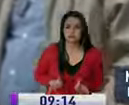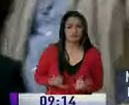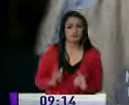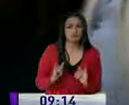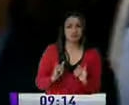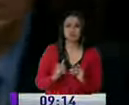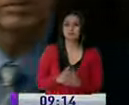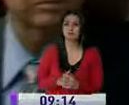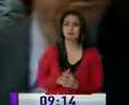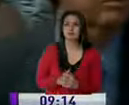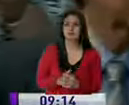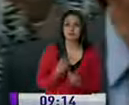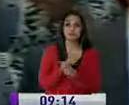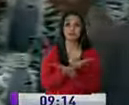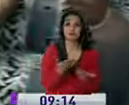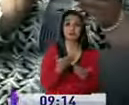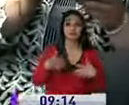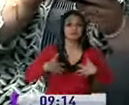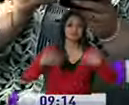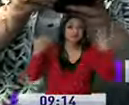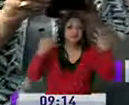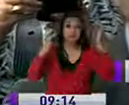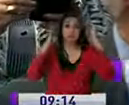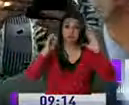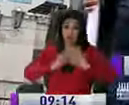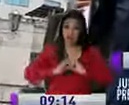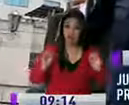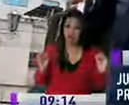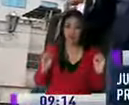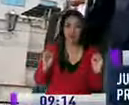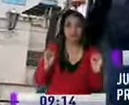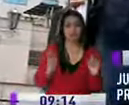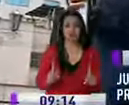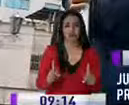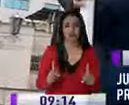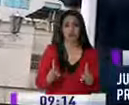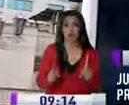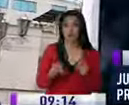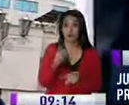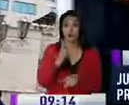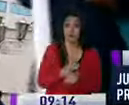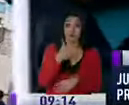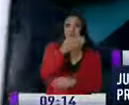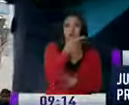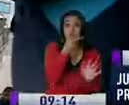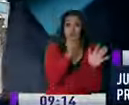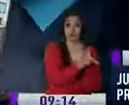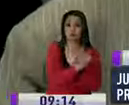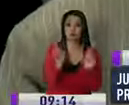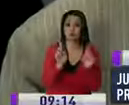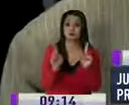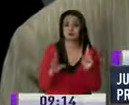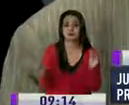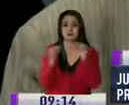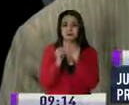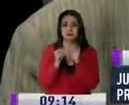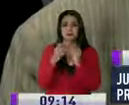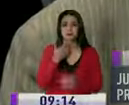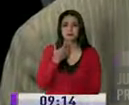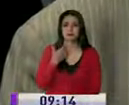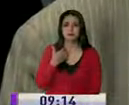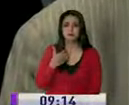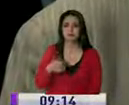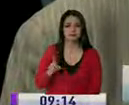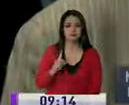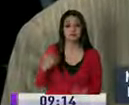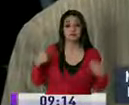Según dieron a conocer, si su reclamo no es escuchado, esta no sería la única instancia a la que acudirán. No nos obliguen,